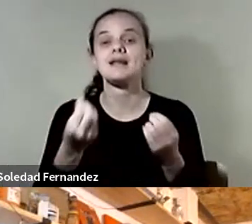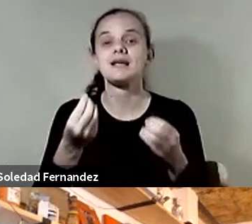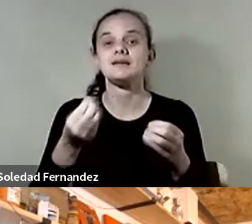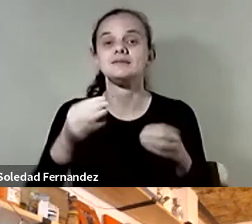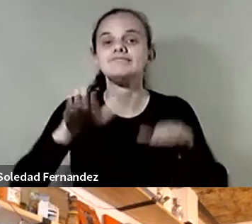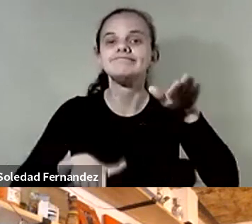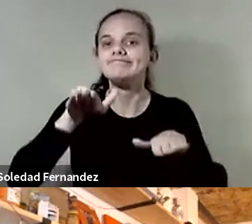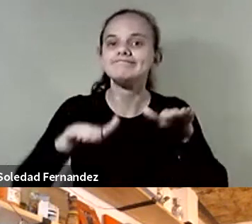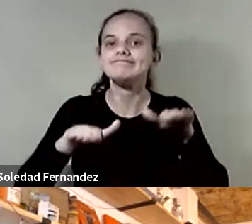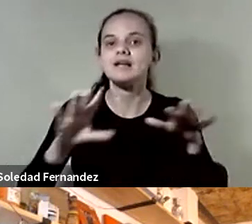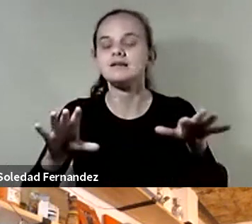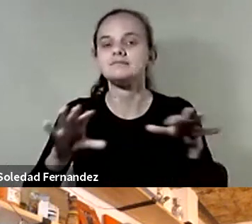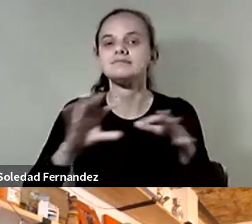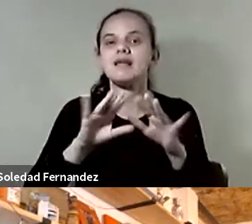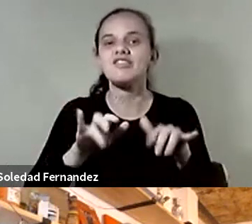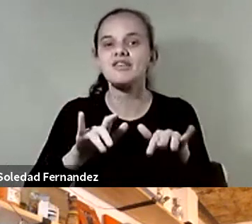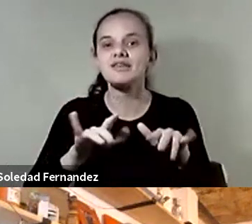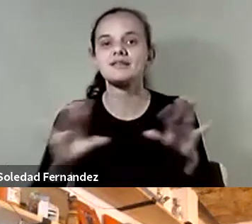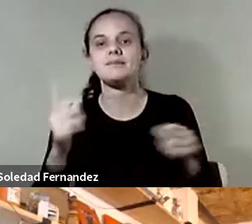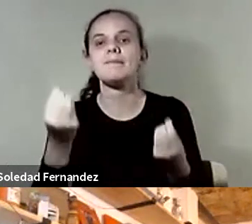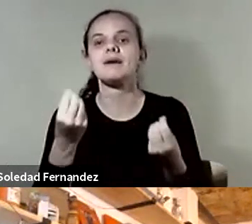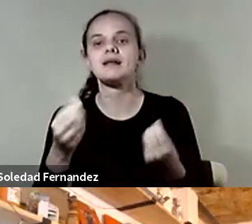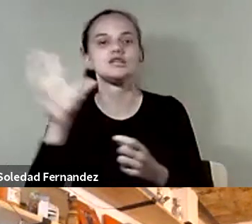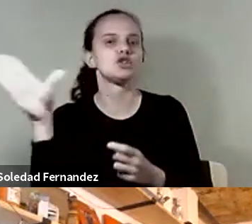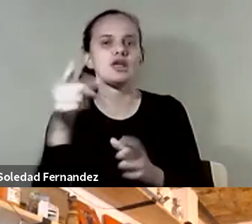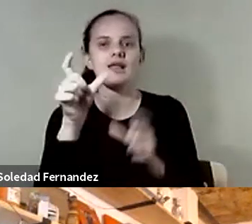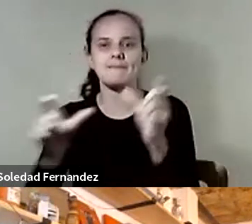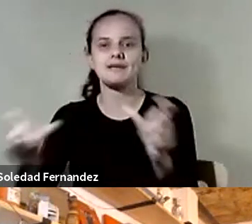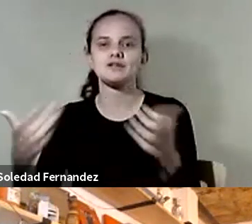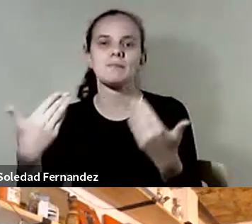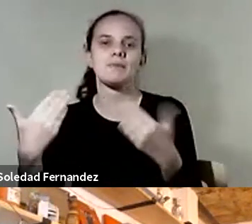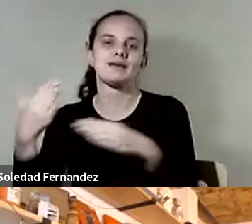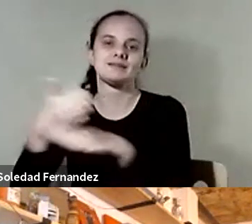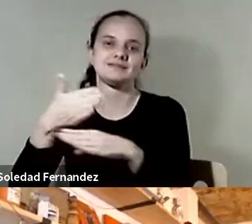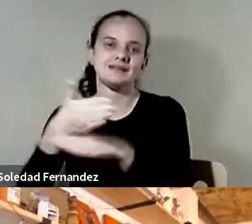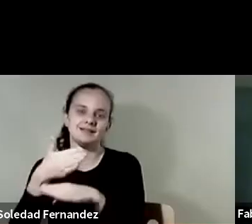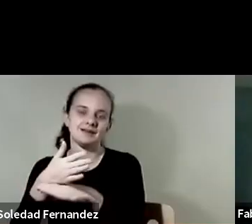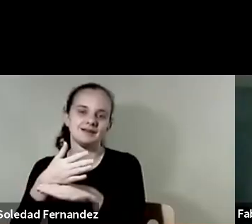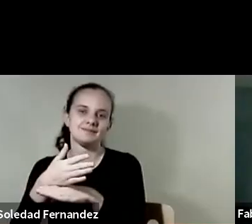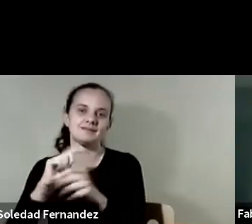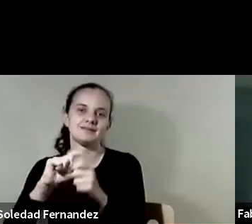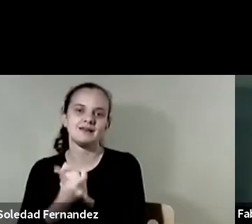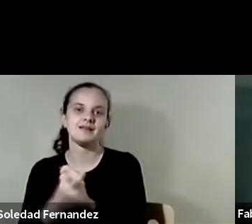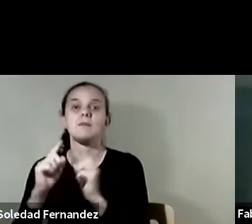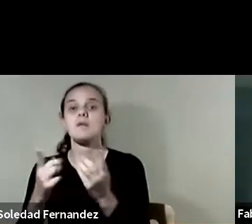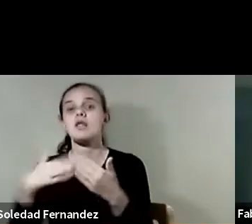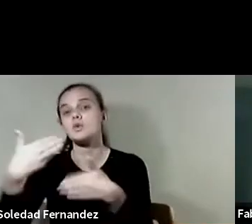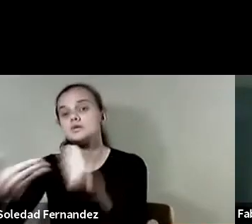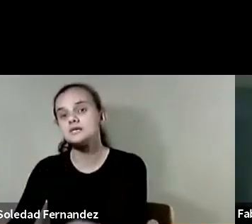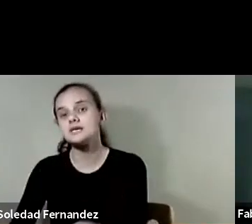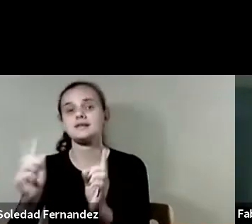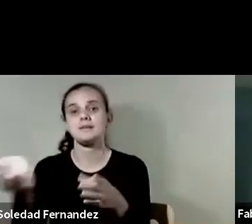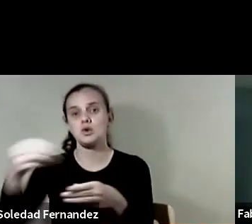y en ese sentido hacer que las personas, todas las personas puedan acceder a Internet y lo puedan usar y que sean incluidas en ese